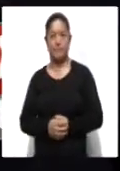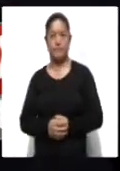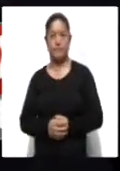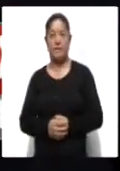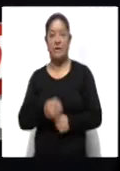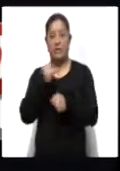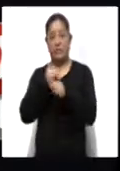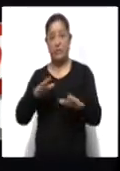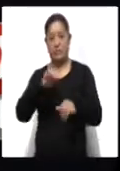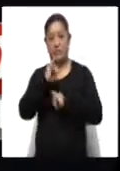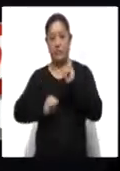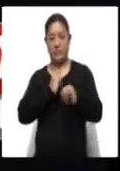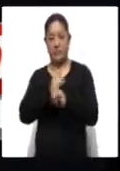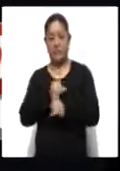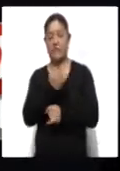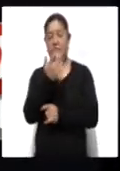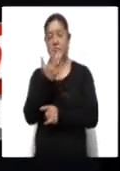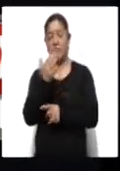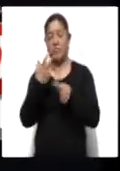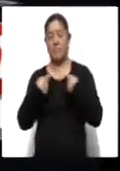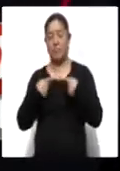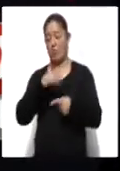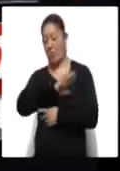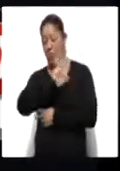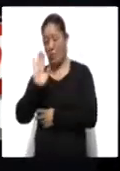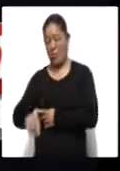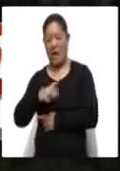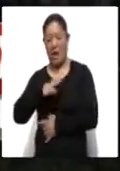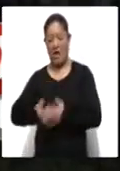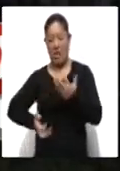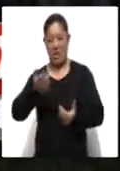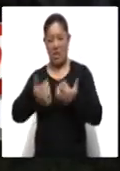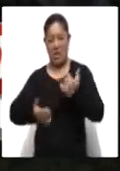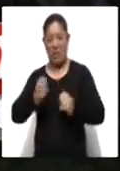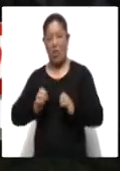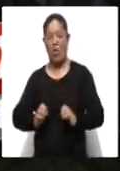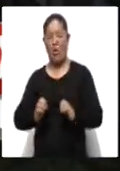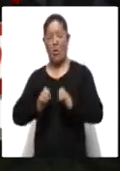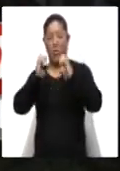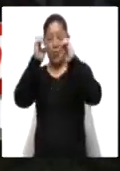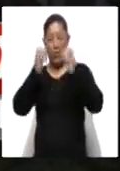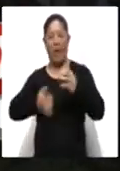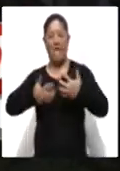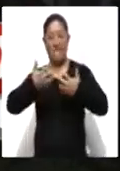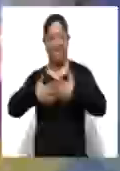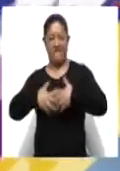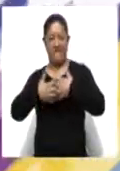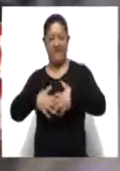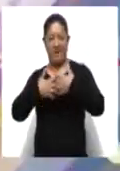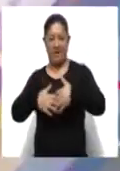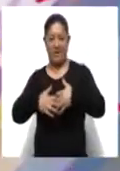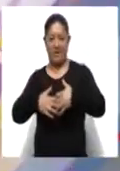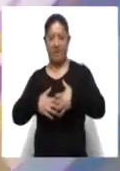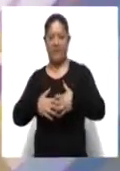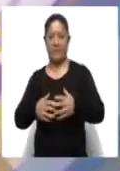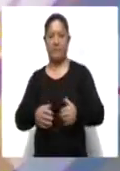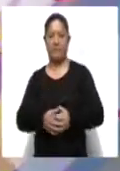información internacional, más de 50 muertos en incendio en una fábrica de Bangladesh.